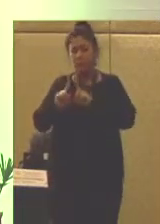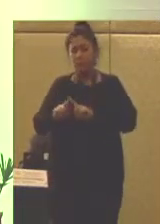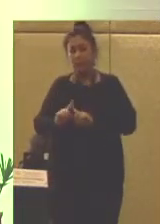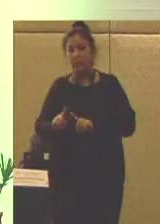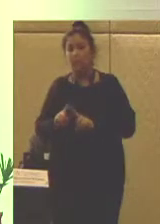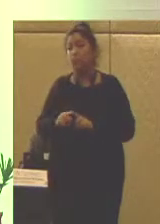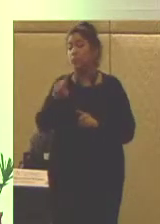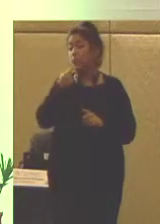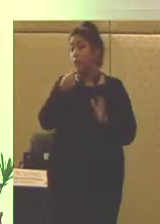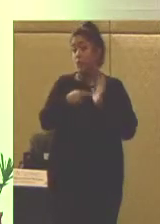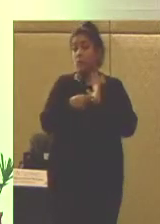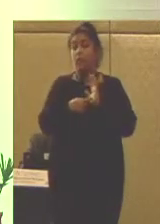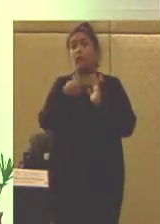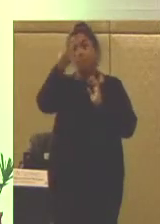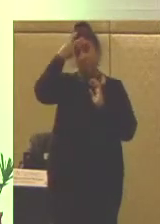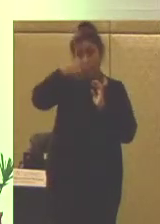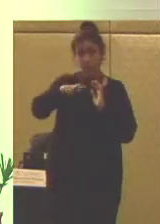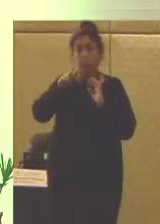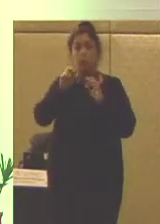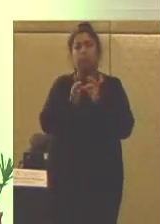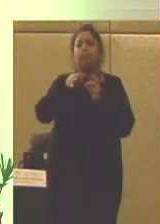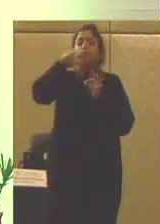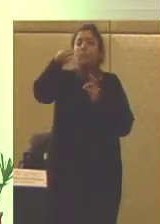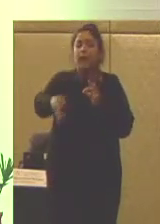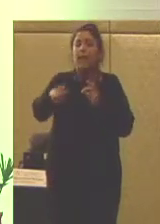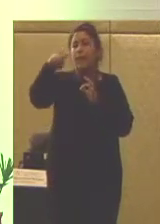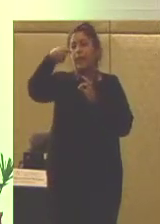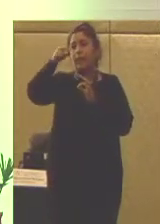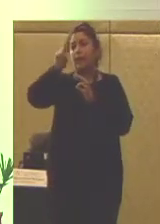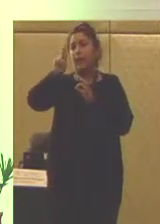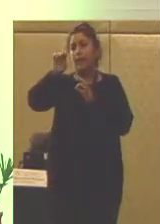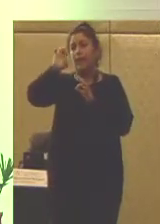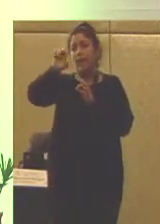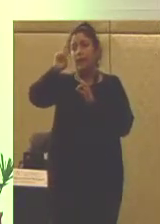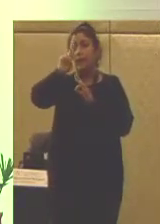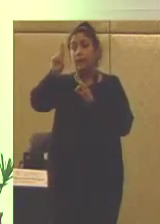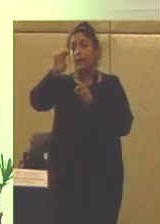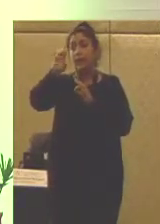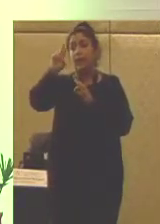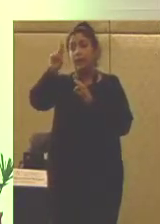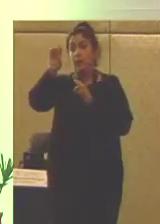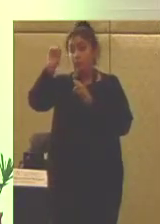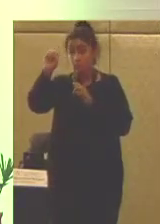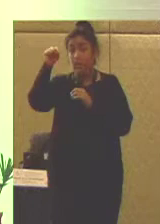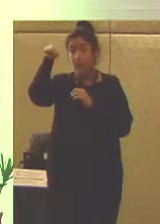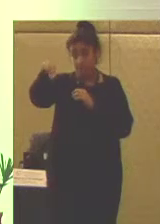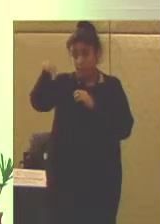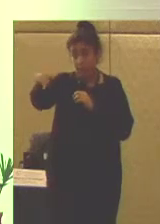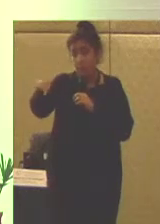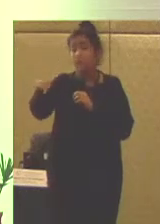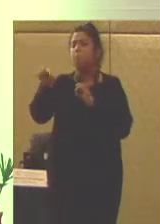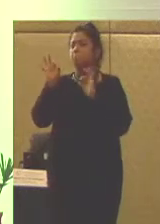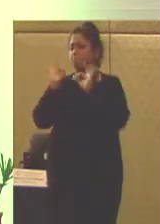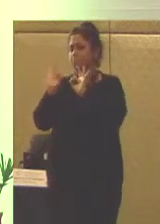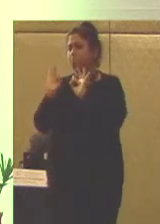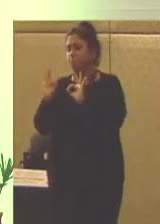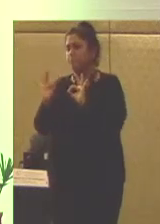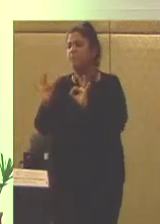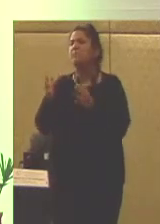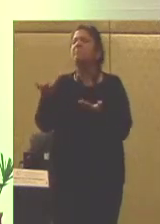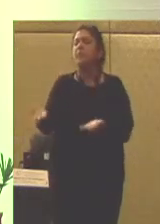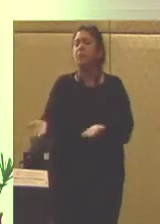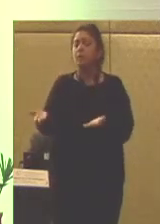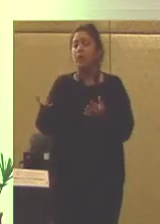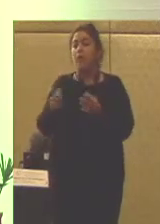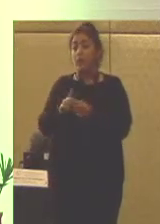Mexicana, Guerrero, resultó con severas afectaciones. Y en el caso particular que les presento aquí, tiene que ver con la reconstrucción